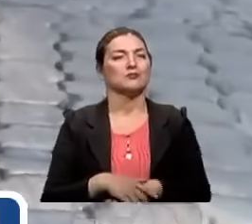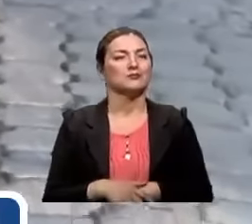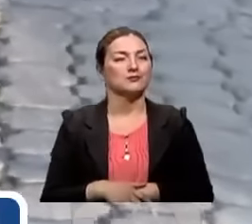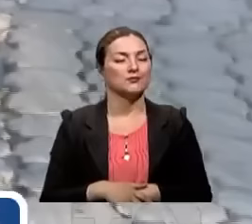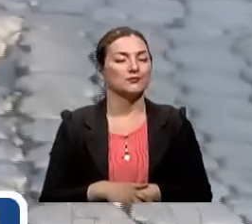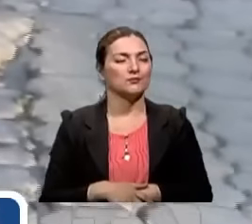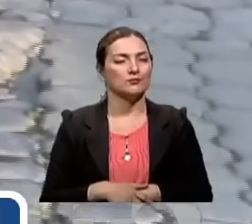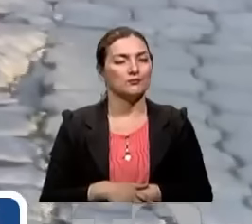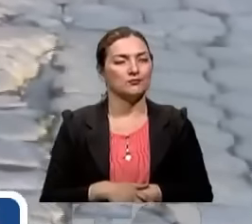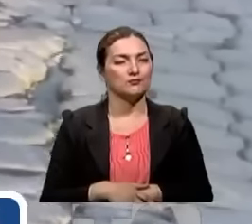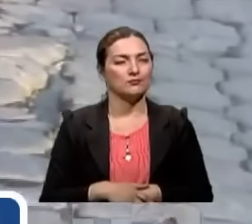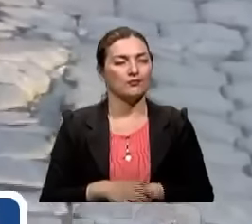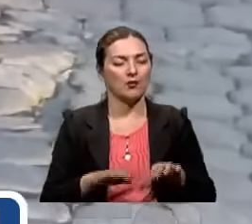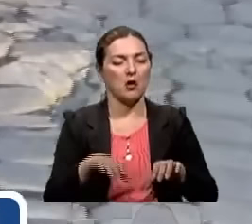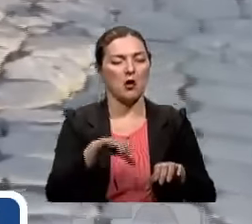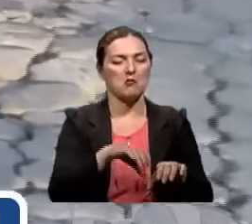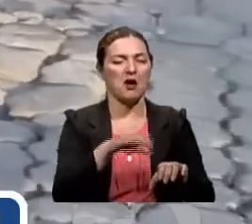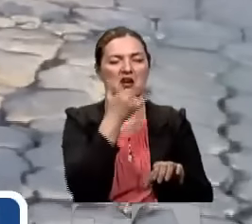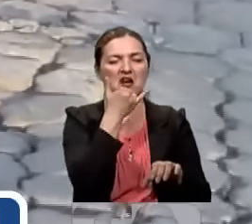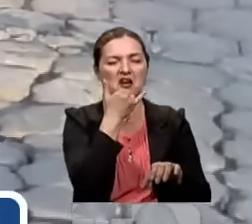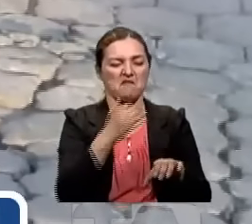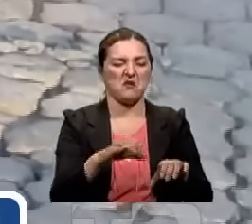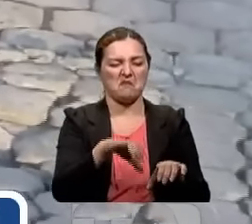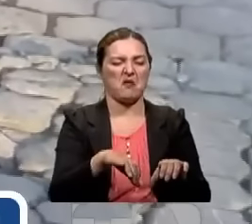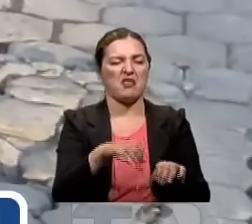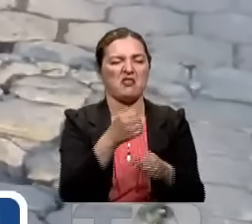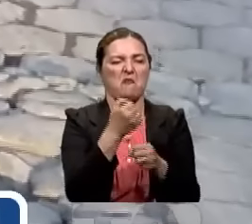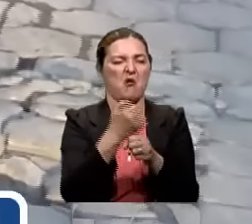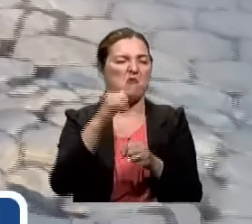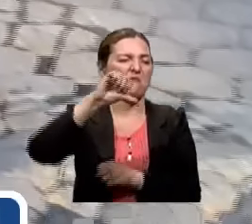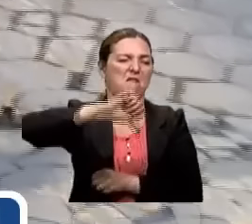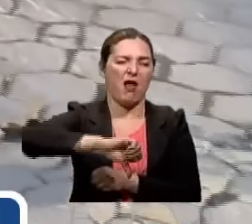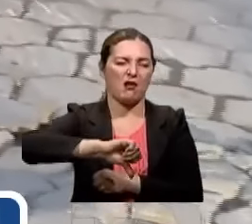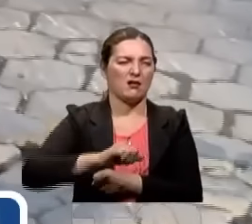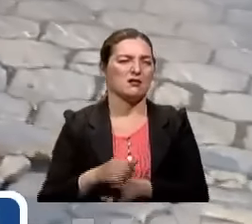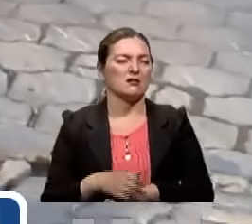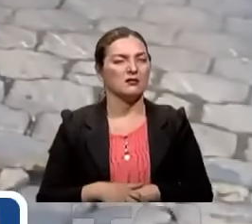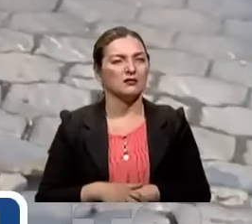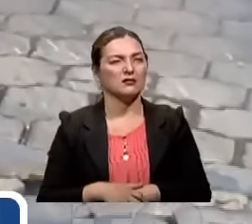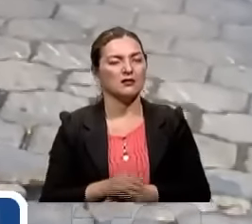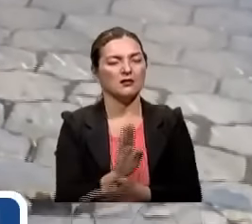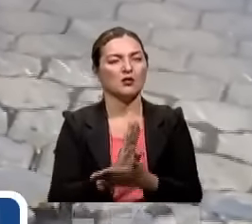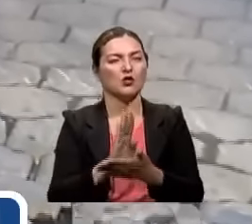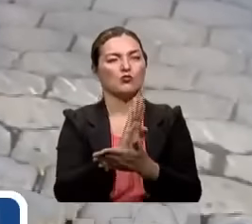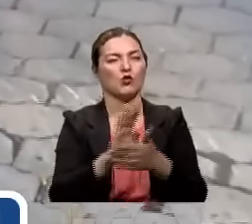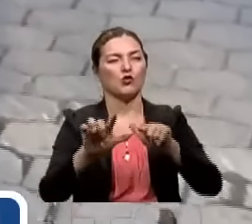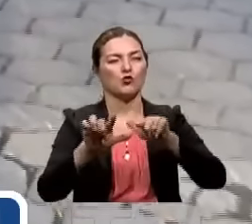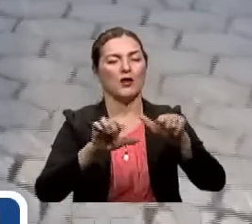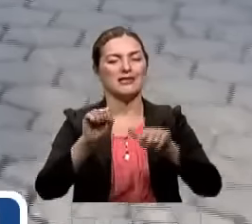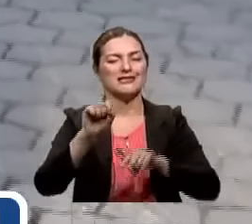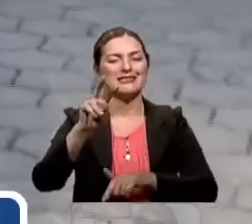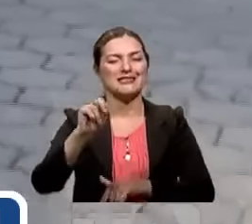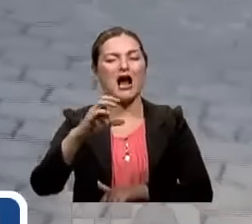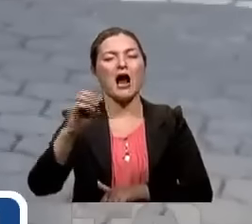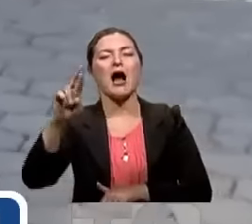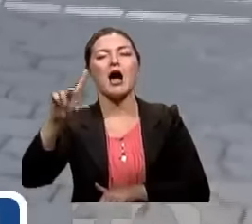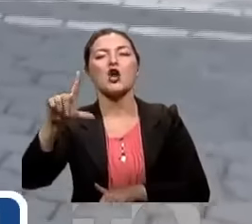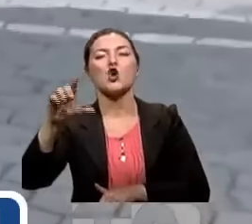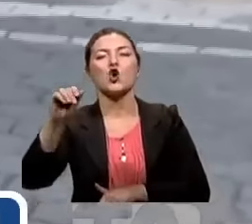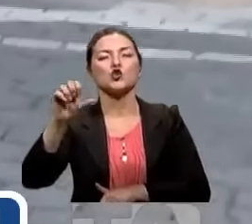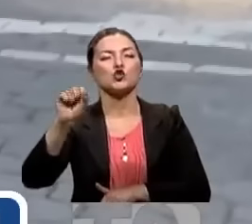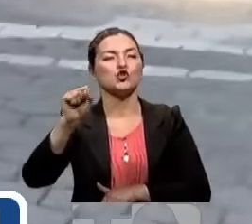por la mal colocación de los adoquines que se encuentran justamente en este barrio de acá del sector de San Carlos. Entonces, con este llamado,